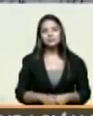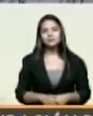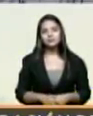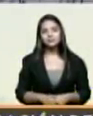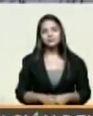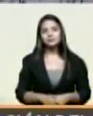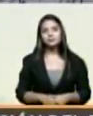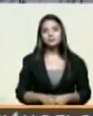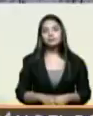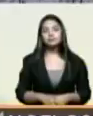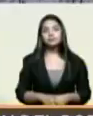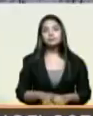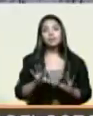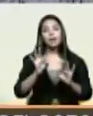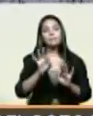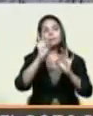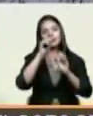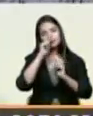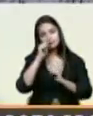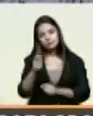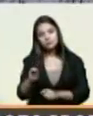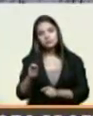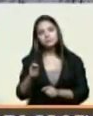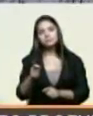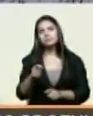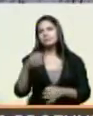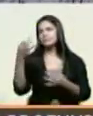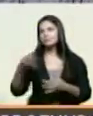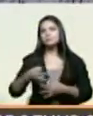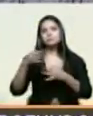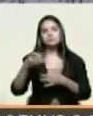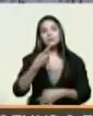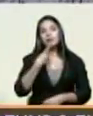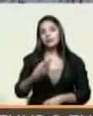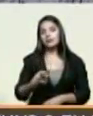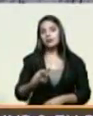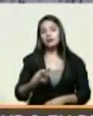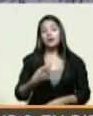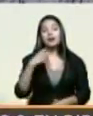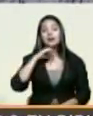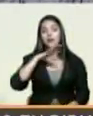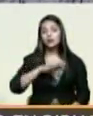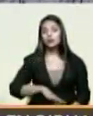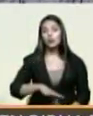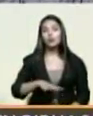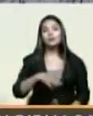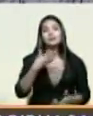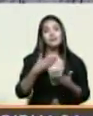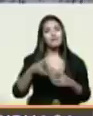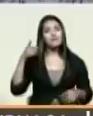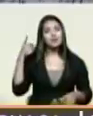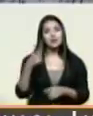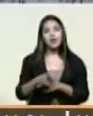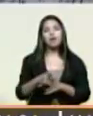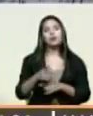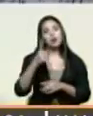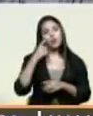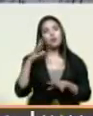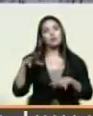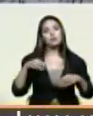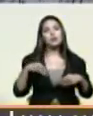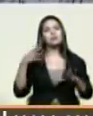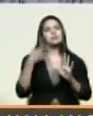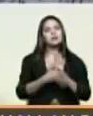un reconocimiento especial, y nunca me cansaré de decirlo, que la historia se verá obligada a reconocer lo